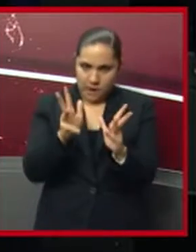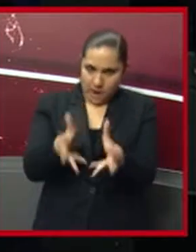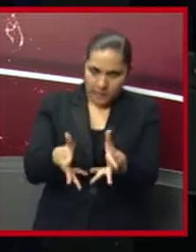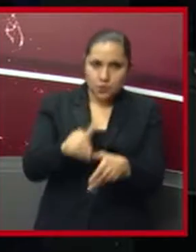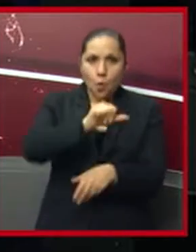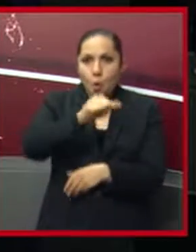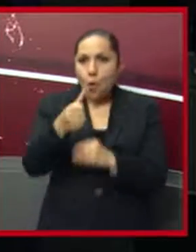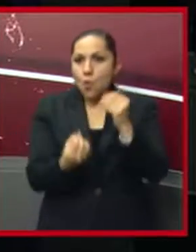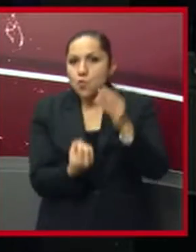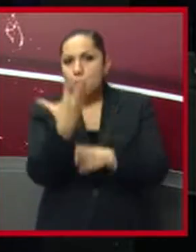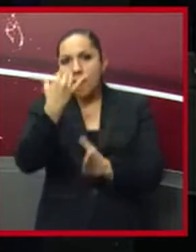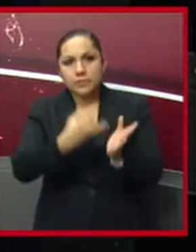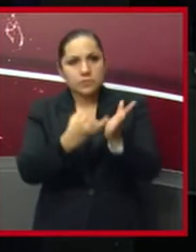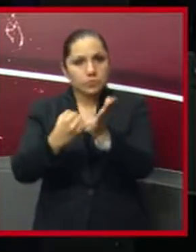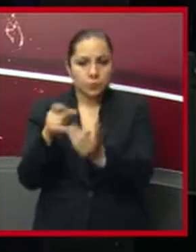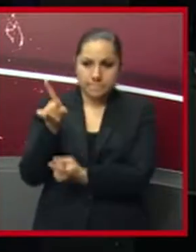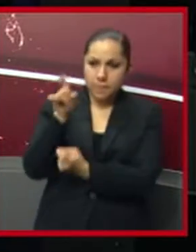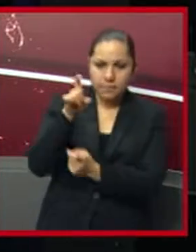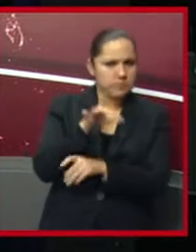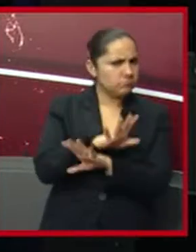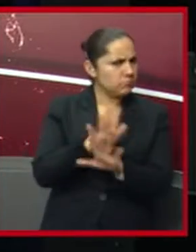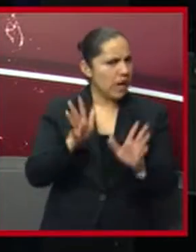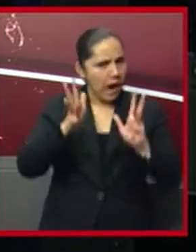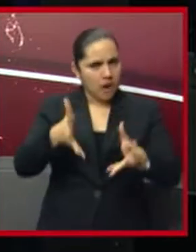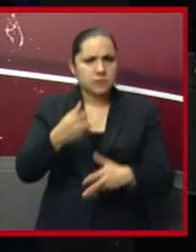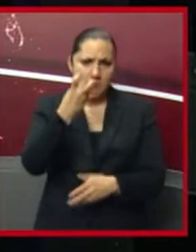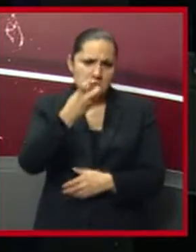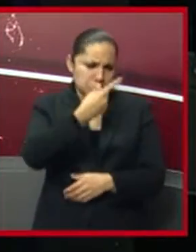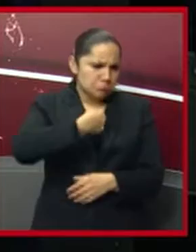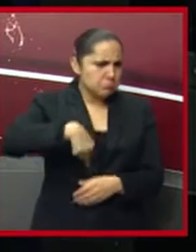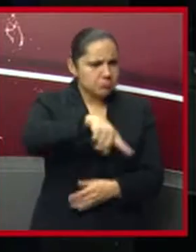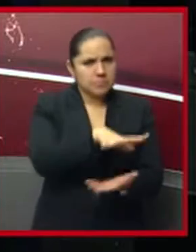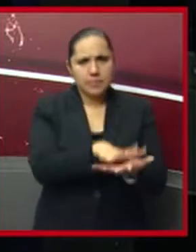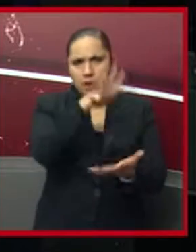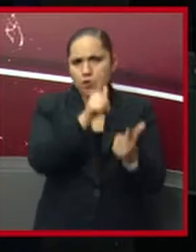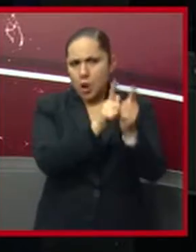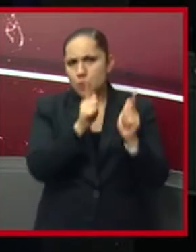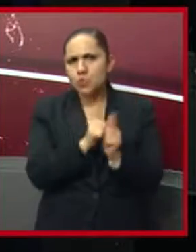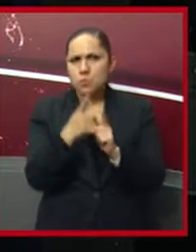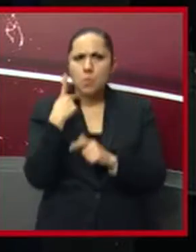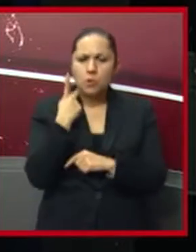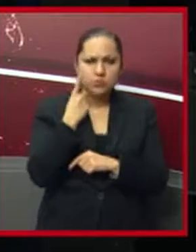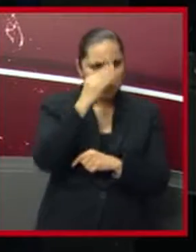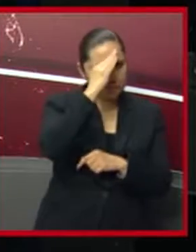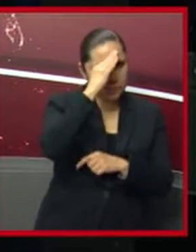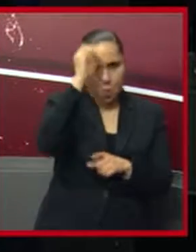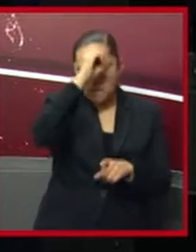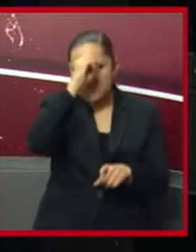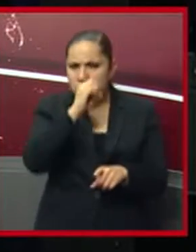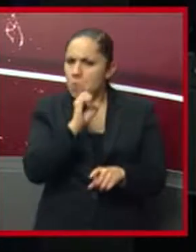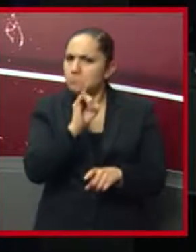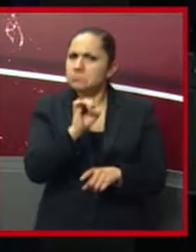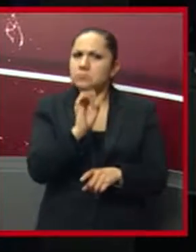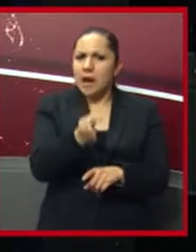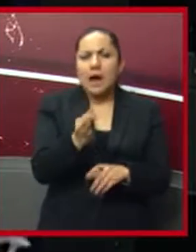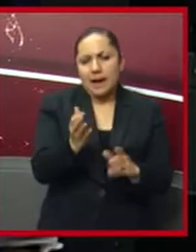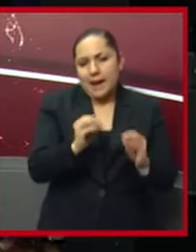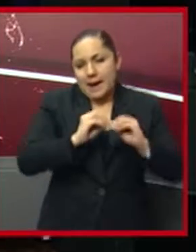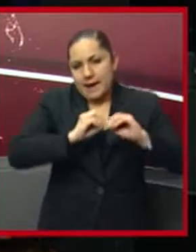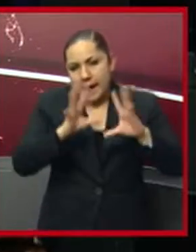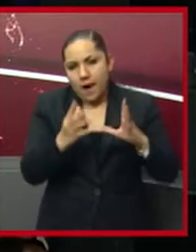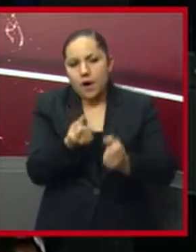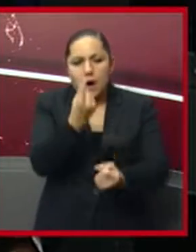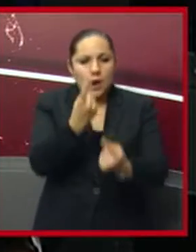ley que al final mereció el consentimiento de todos los grupos parlamentarios, con algunas reservas, como siempre se